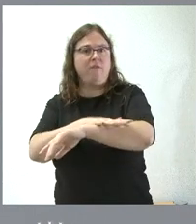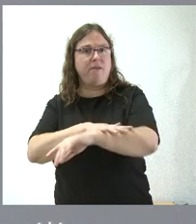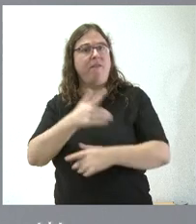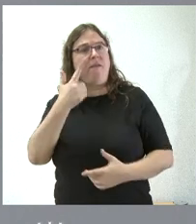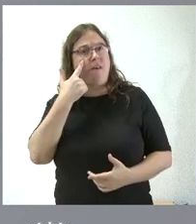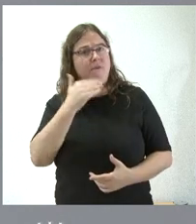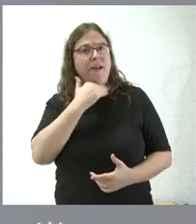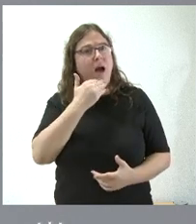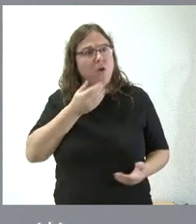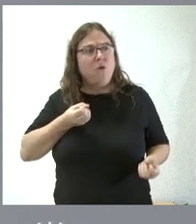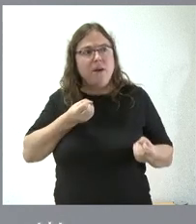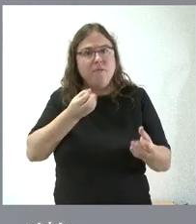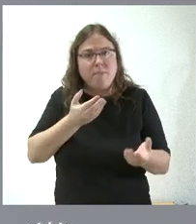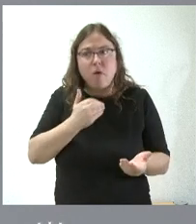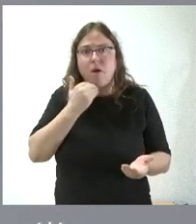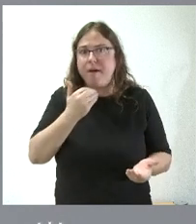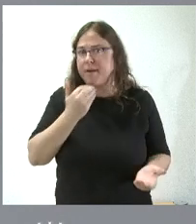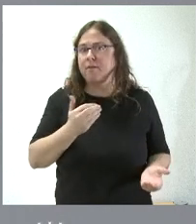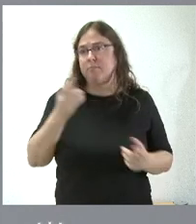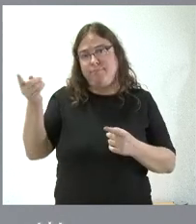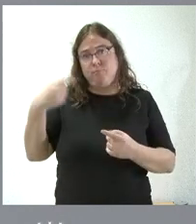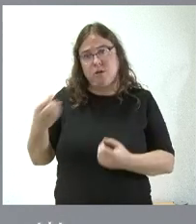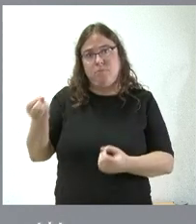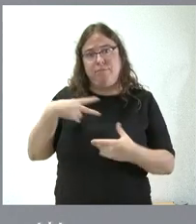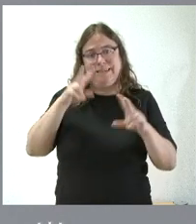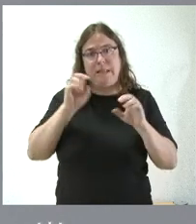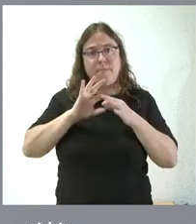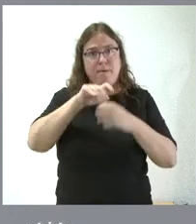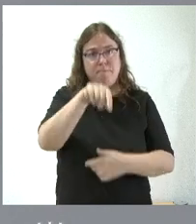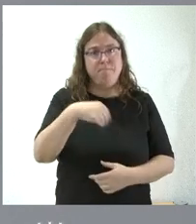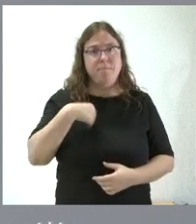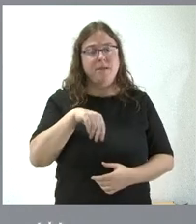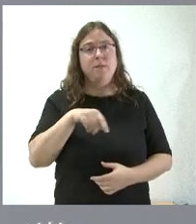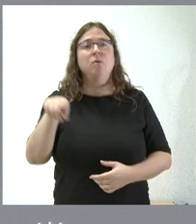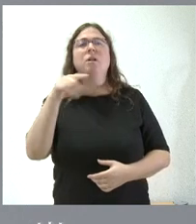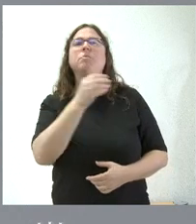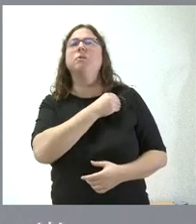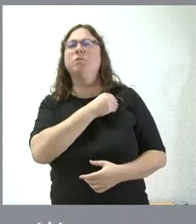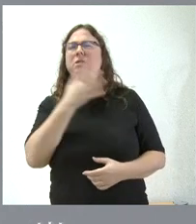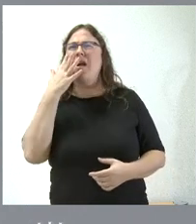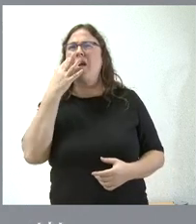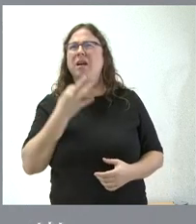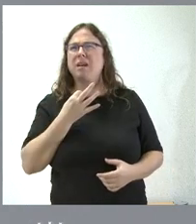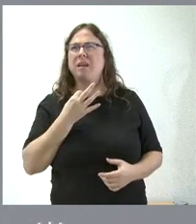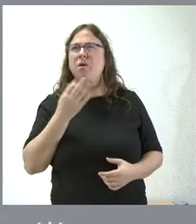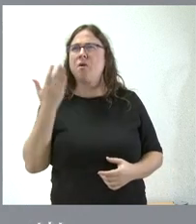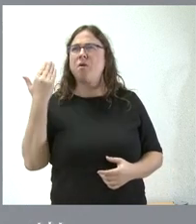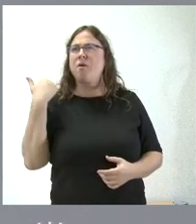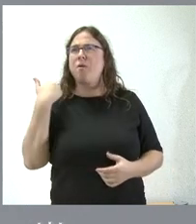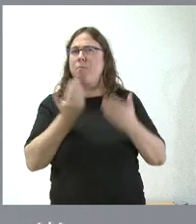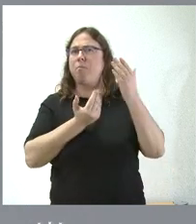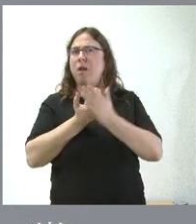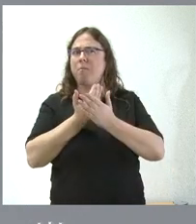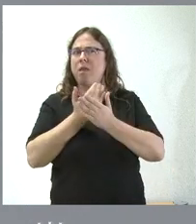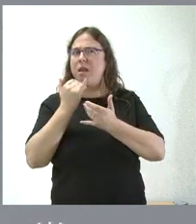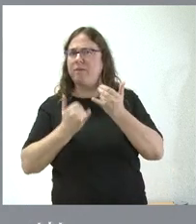había alguna información que aportar por parte de ella en relación con este asunto Y ustedes me preguntaron creo Al final de la mañana o